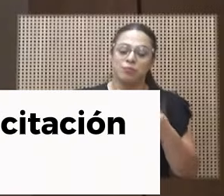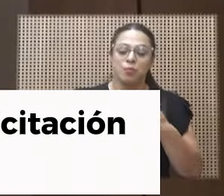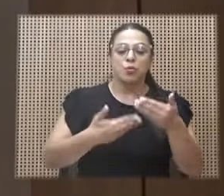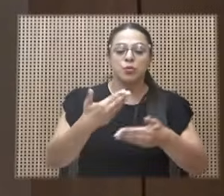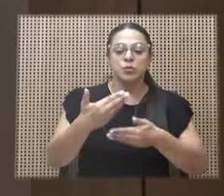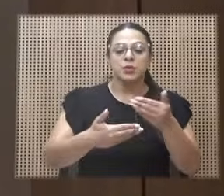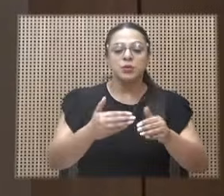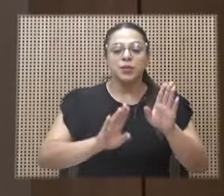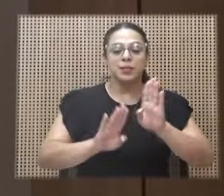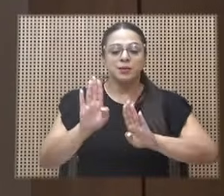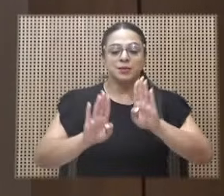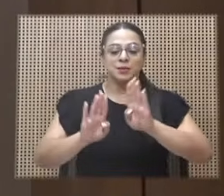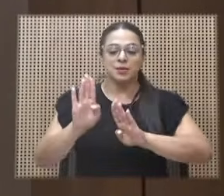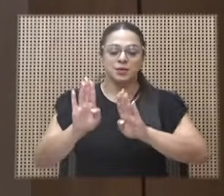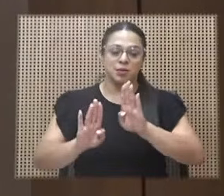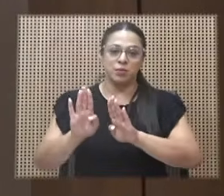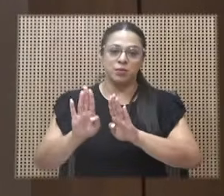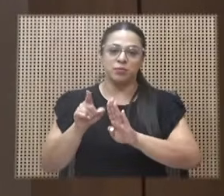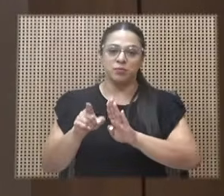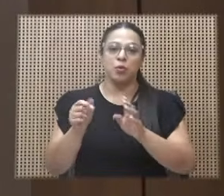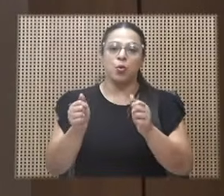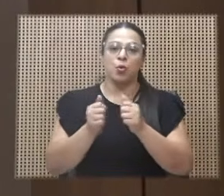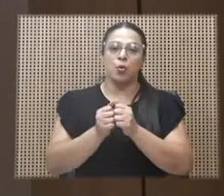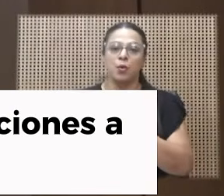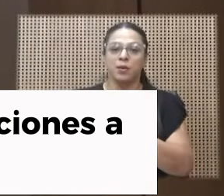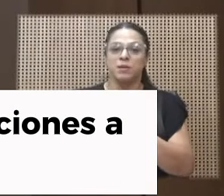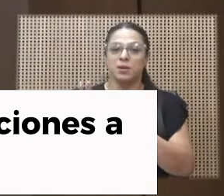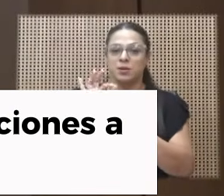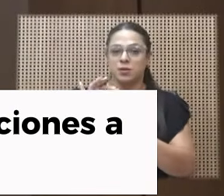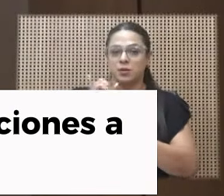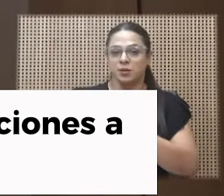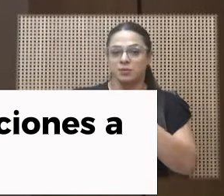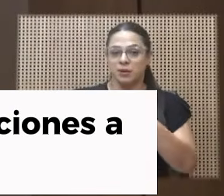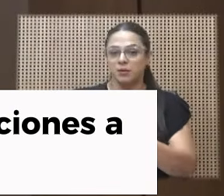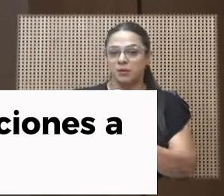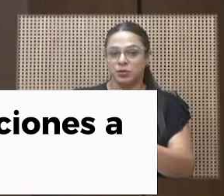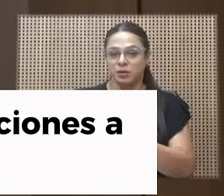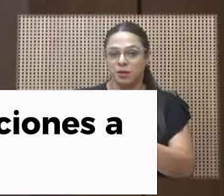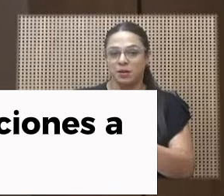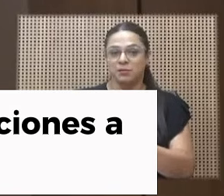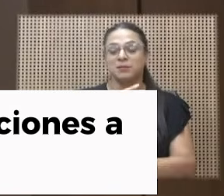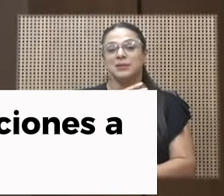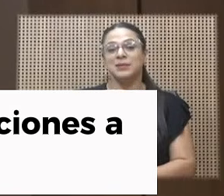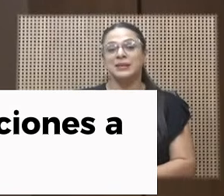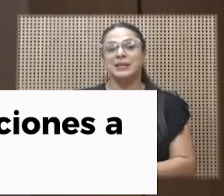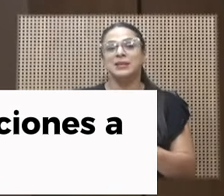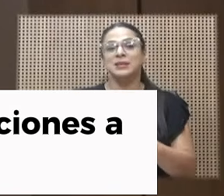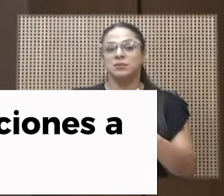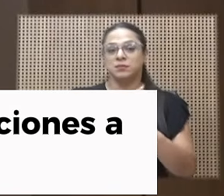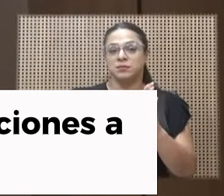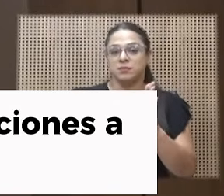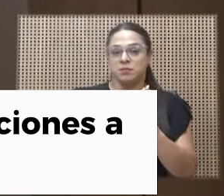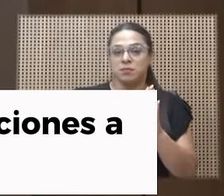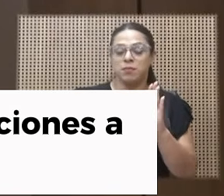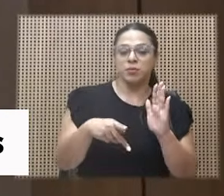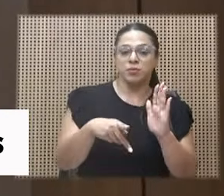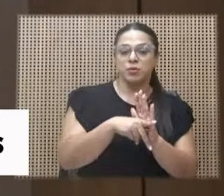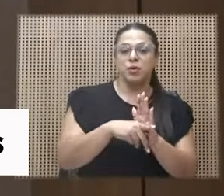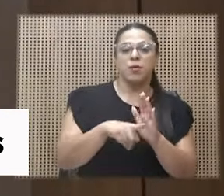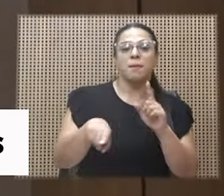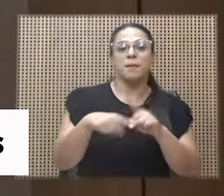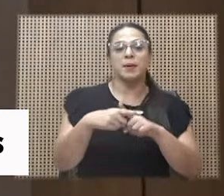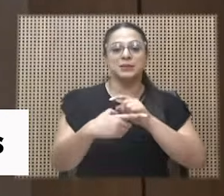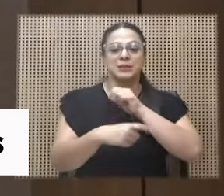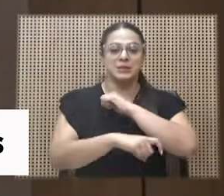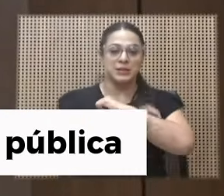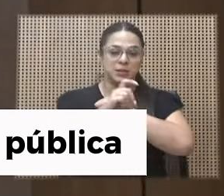licitación mayor con invitación internacional, y que el régimen de prohibiciones y sanciones a sujetos privados